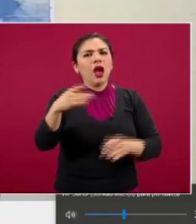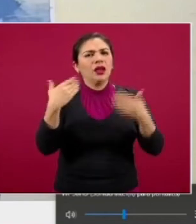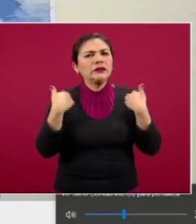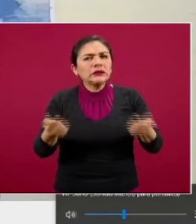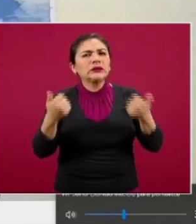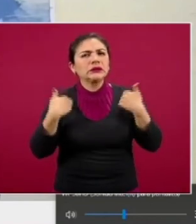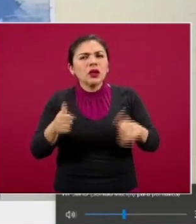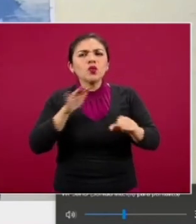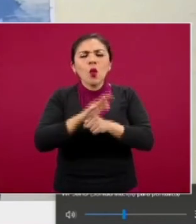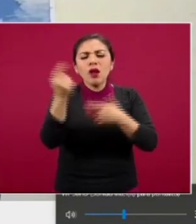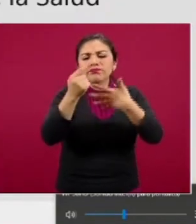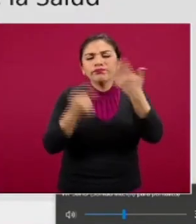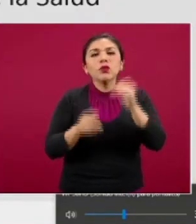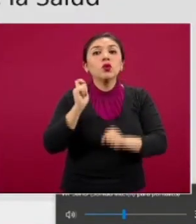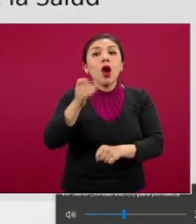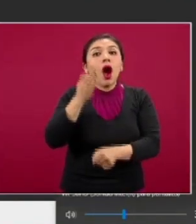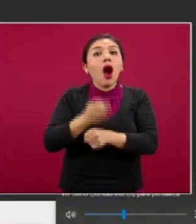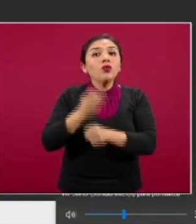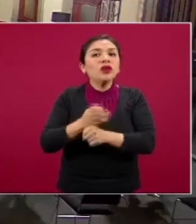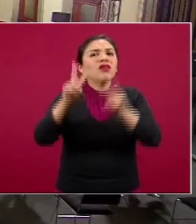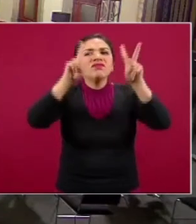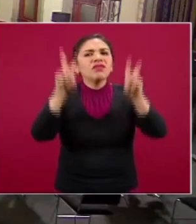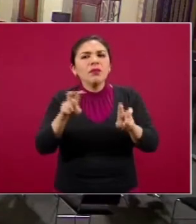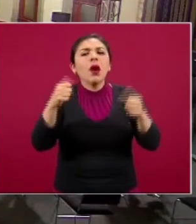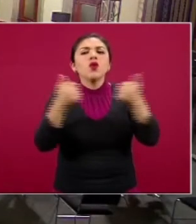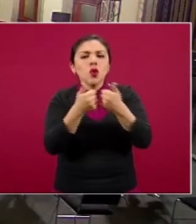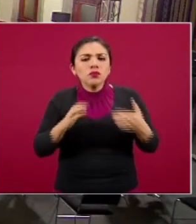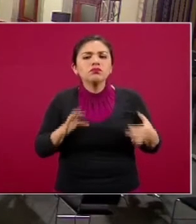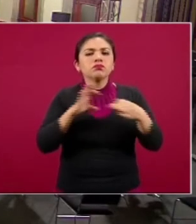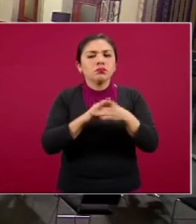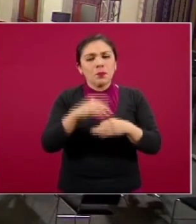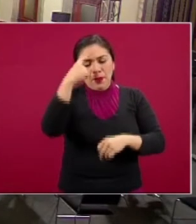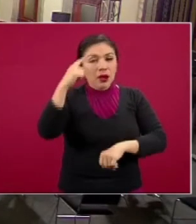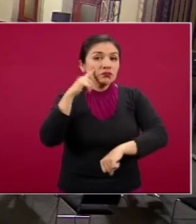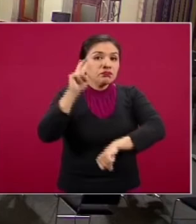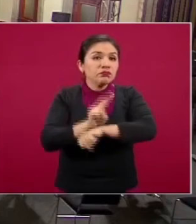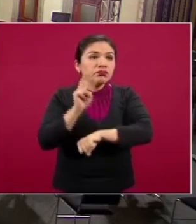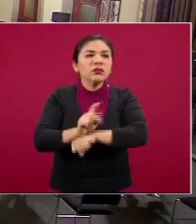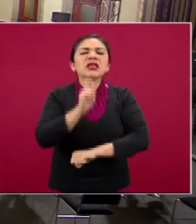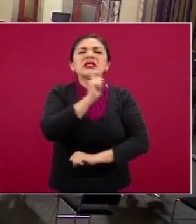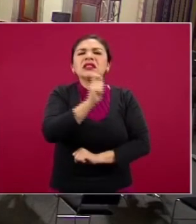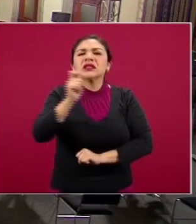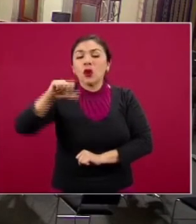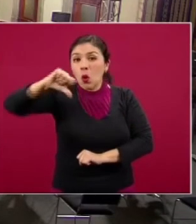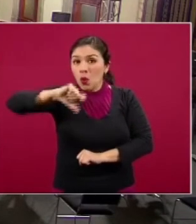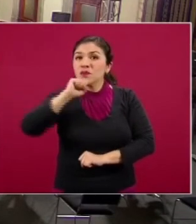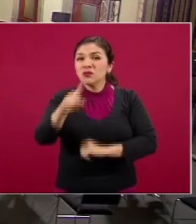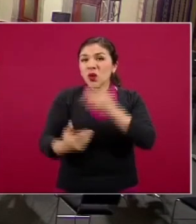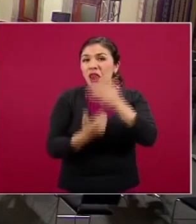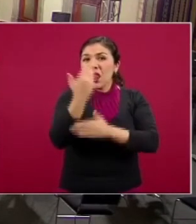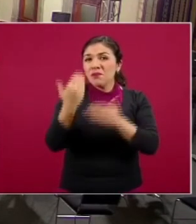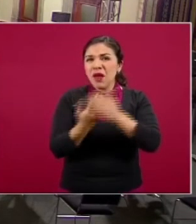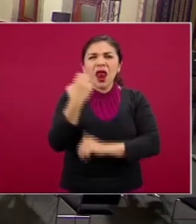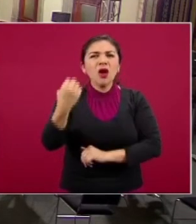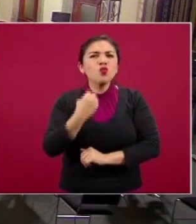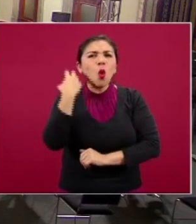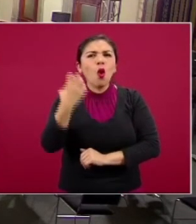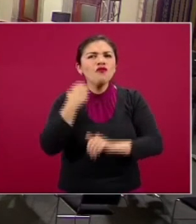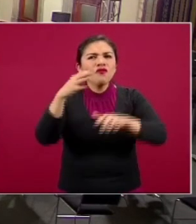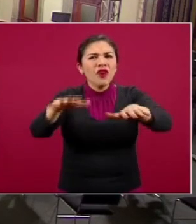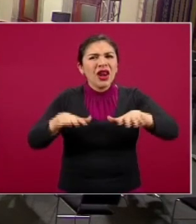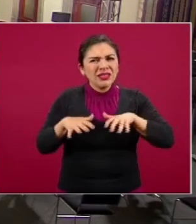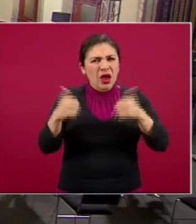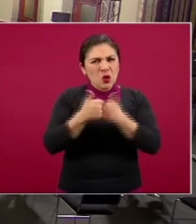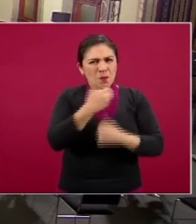detalles sobre esta realidad, en complemento o en seguimiento de lo que esta misma mañana en la conferencia de